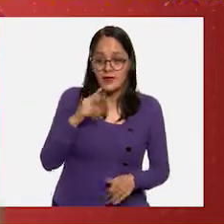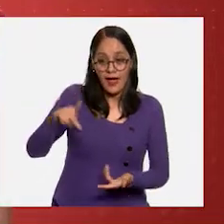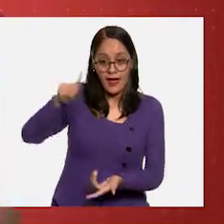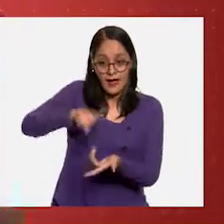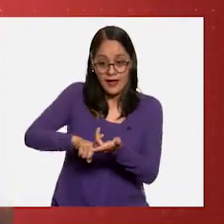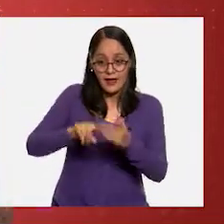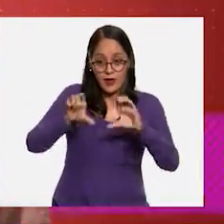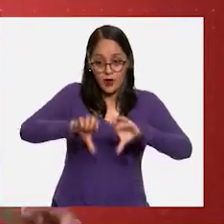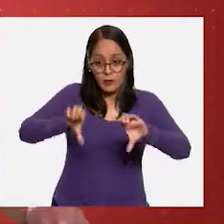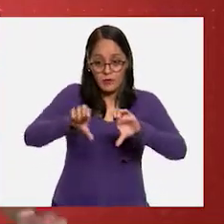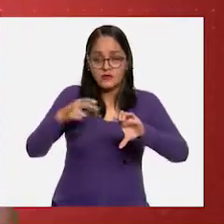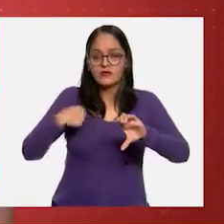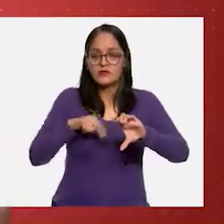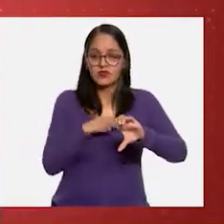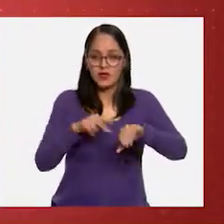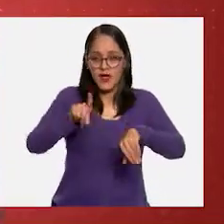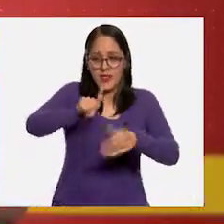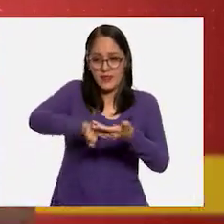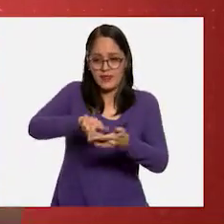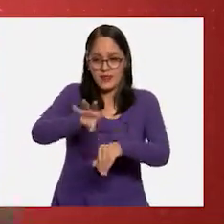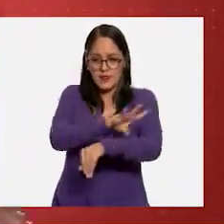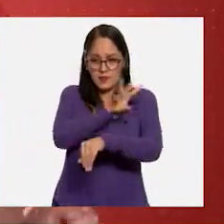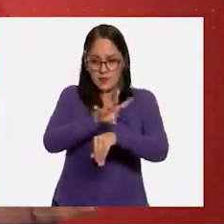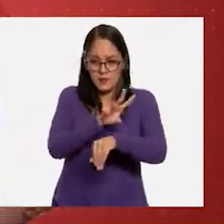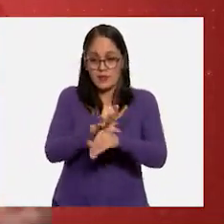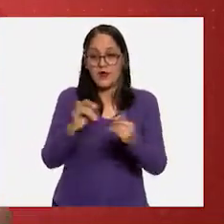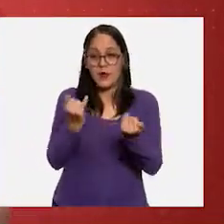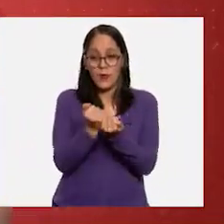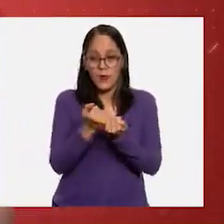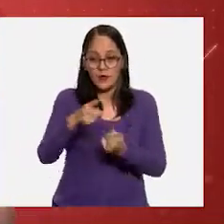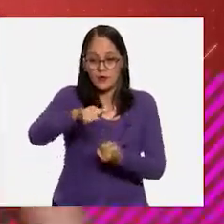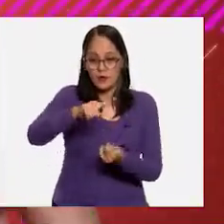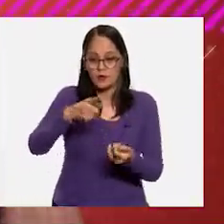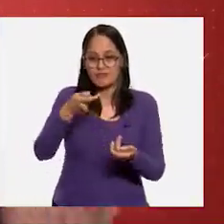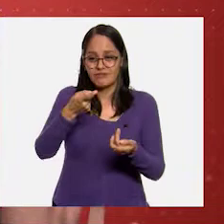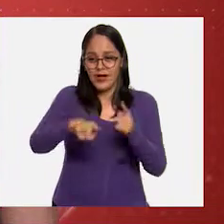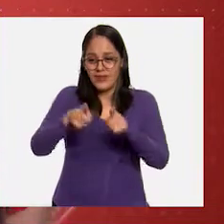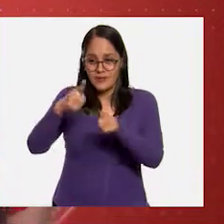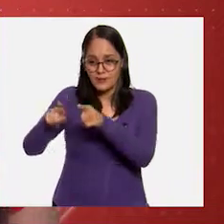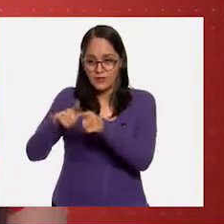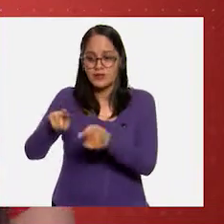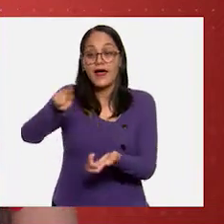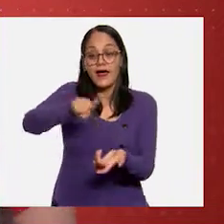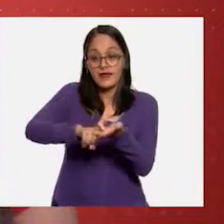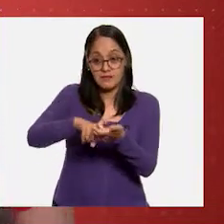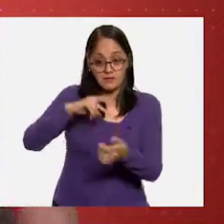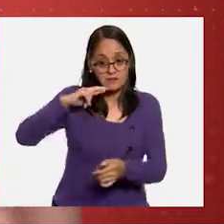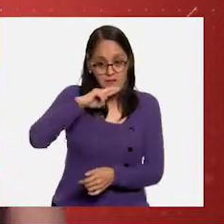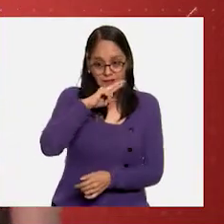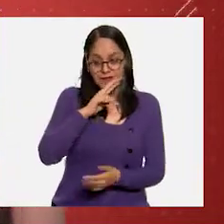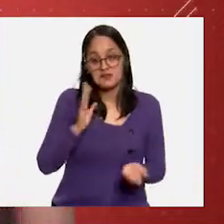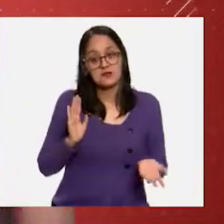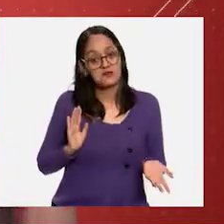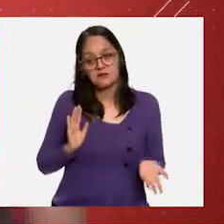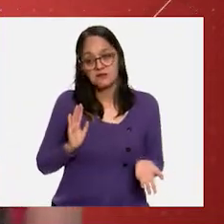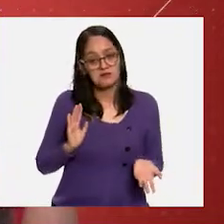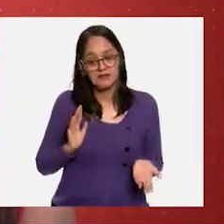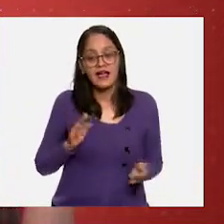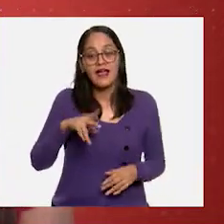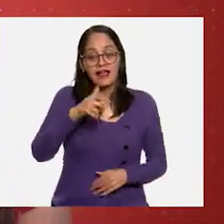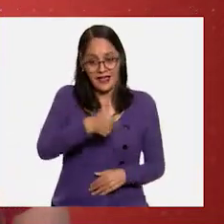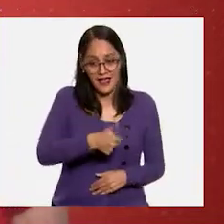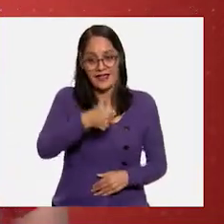al activar toda su energía y echar todas sus piezas a andar, la realizará más rápido. Cada tarea llevará